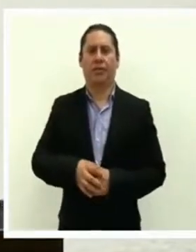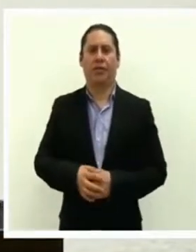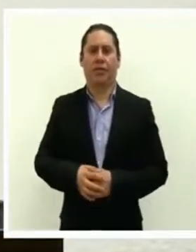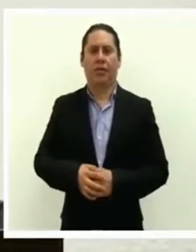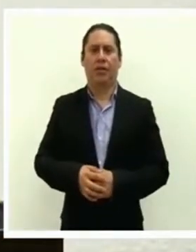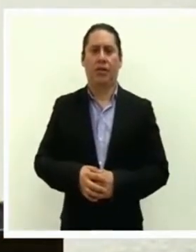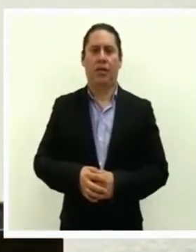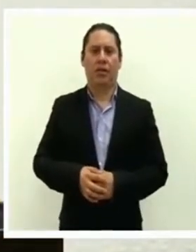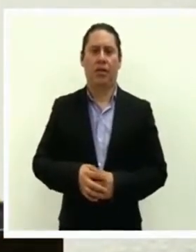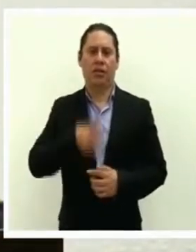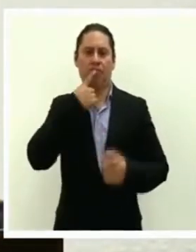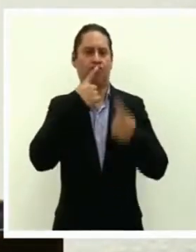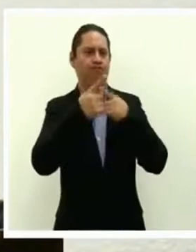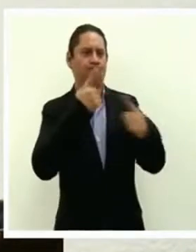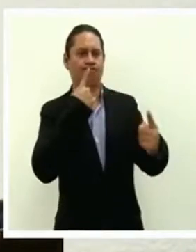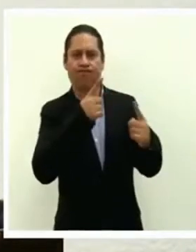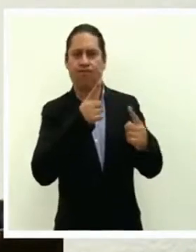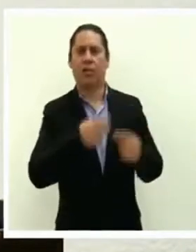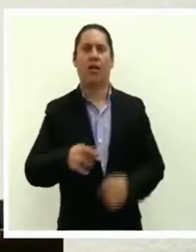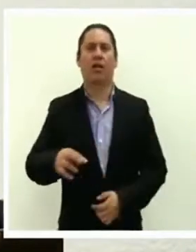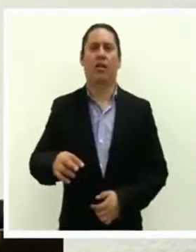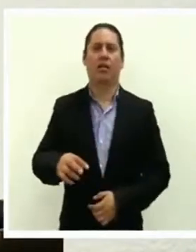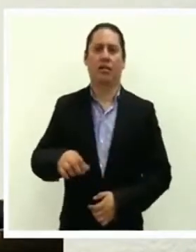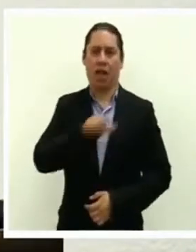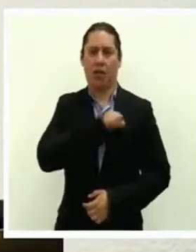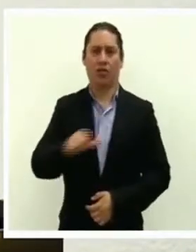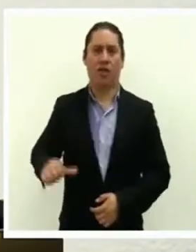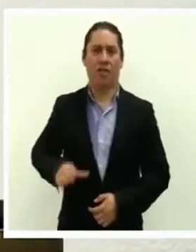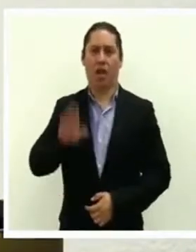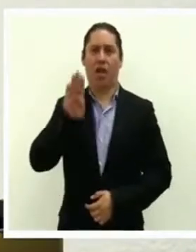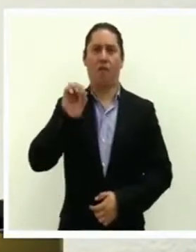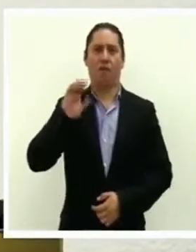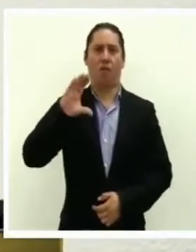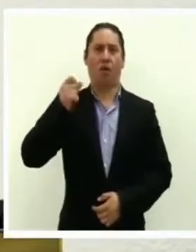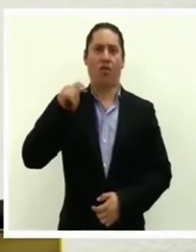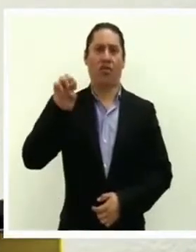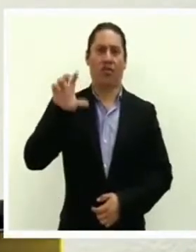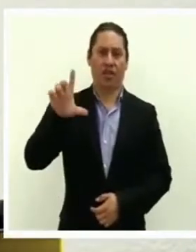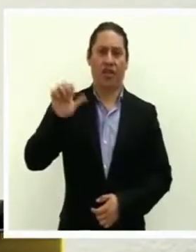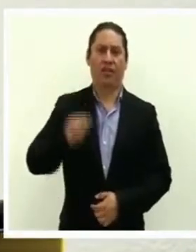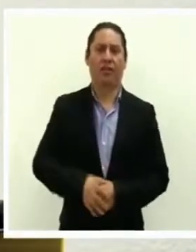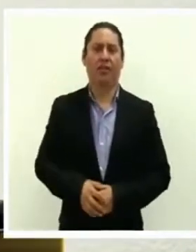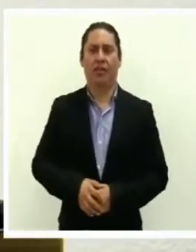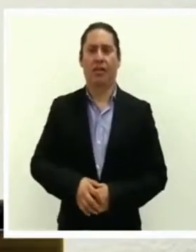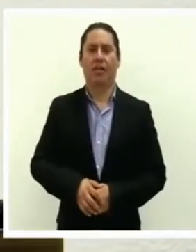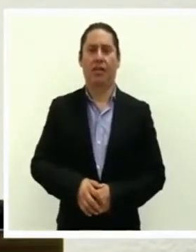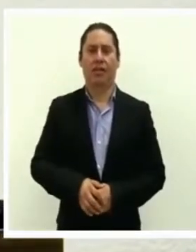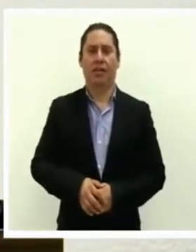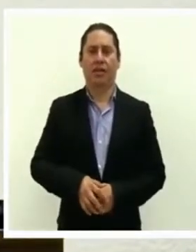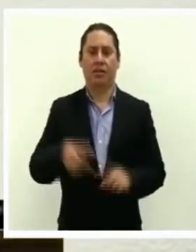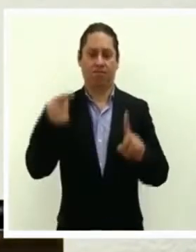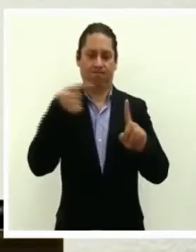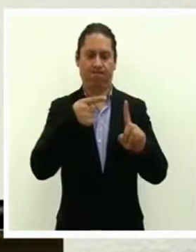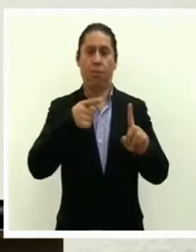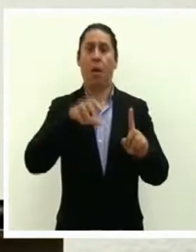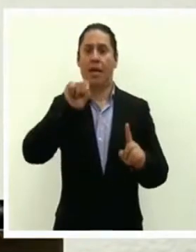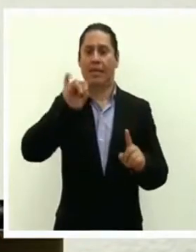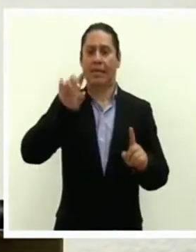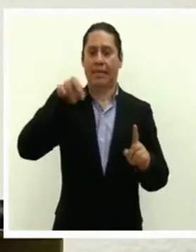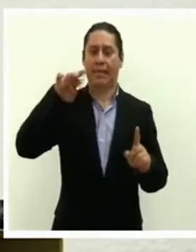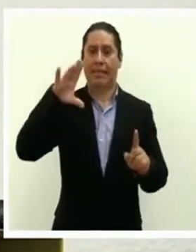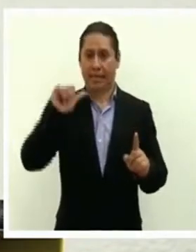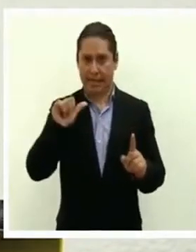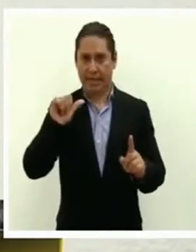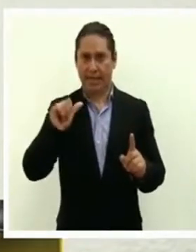por las y los servidores públicos del Ayuntamiento de Bochil, específicamente por la síndica Irene Ordóñez Flores,